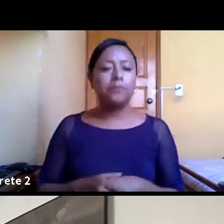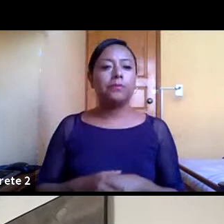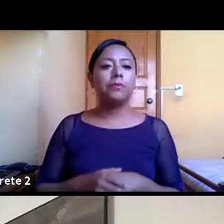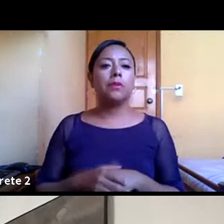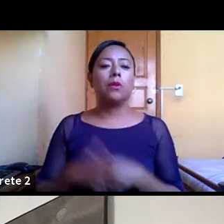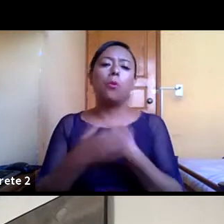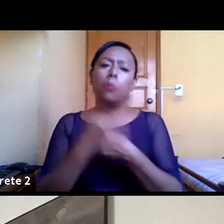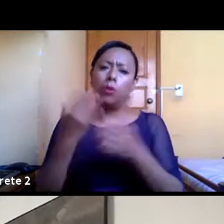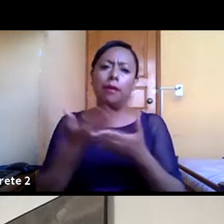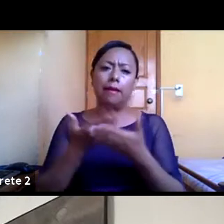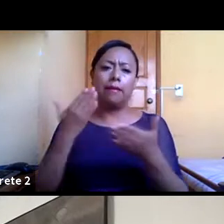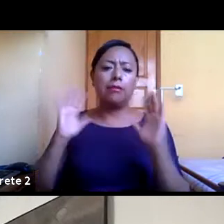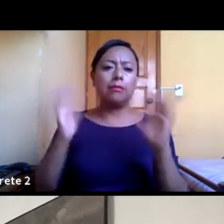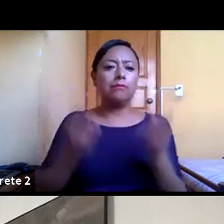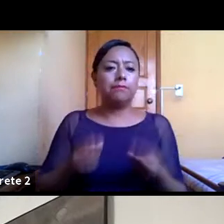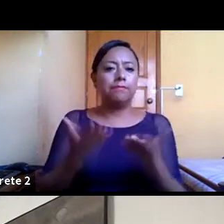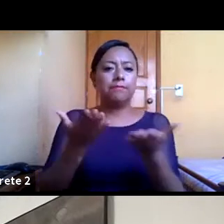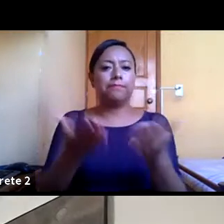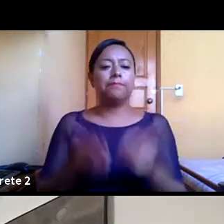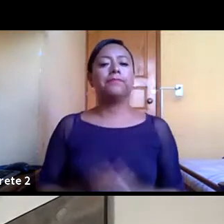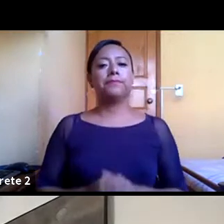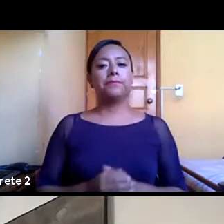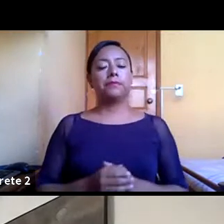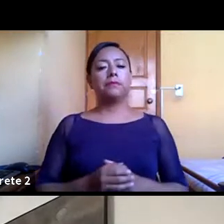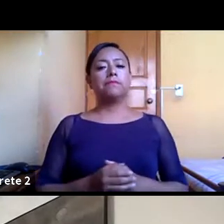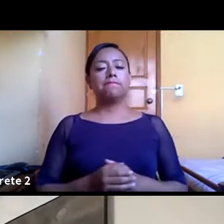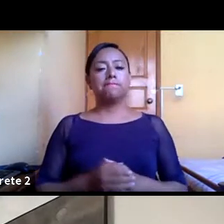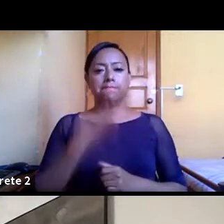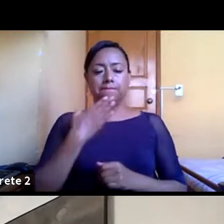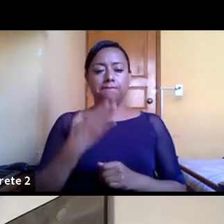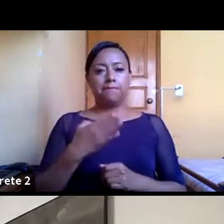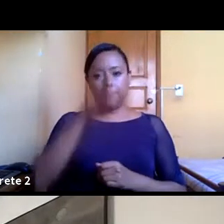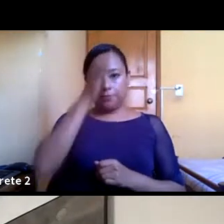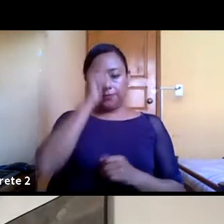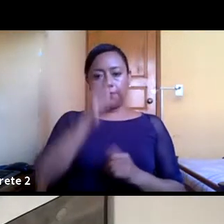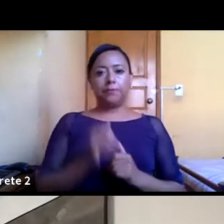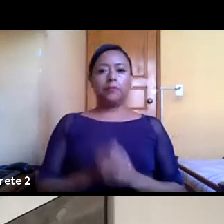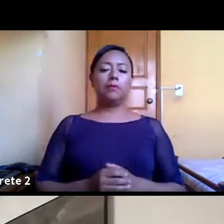con anticipación. Muy bien, de acuerdo.